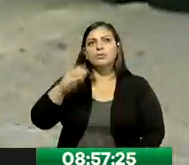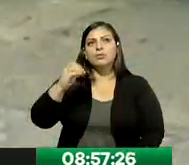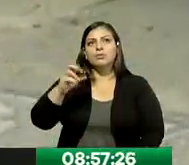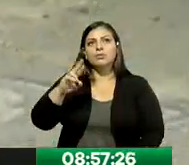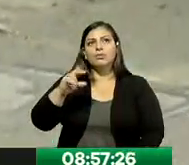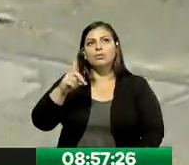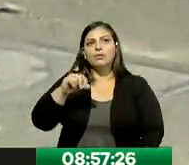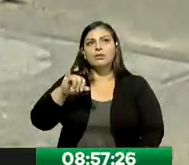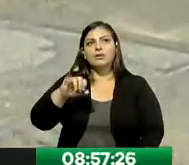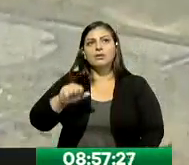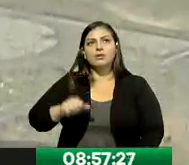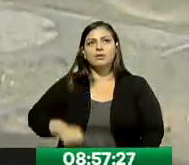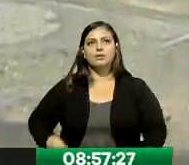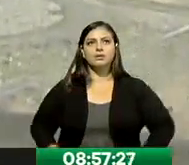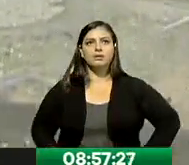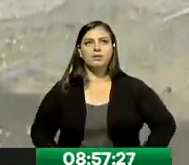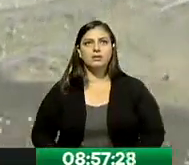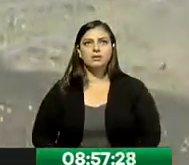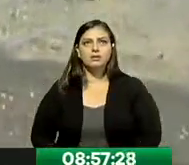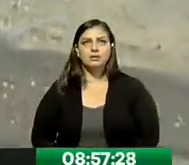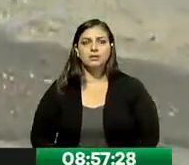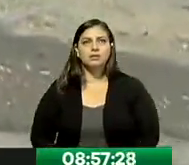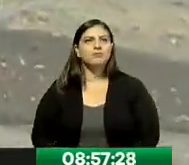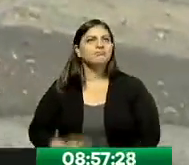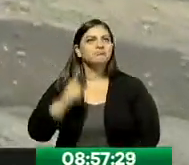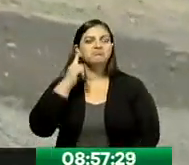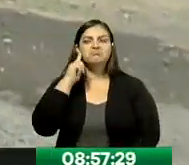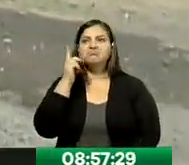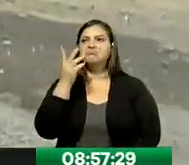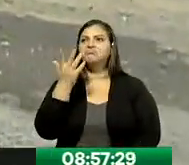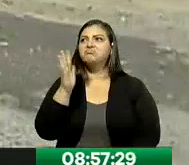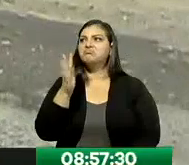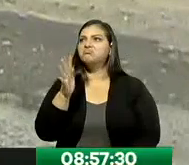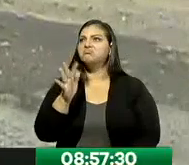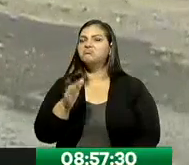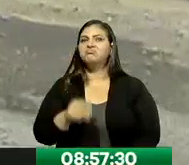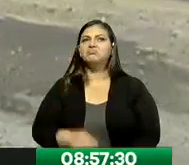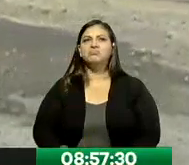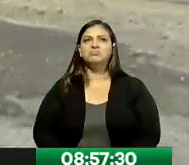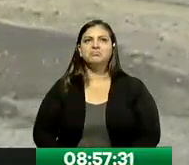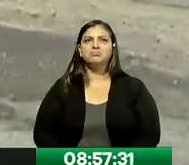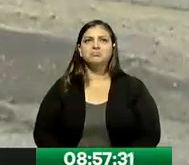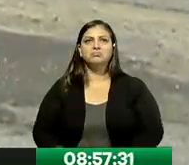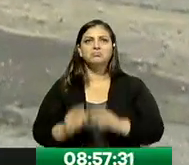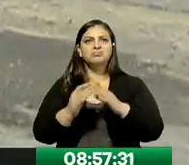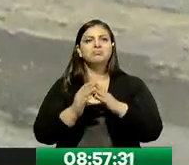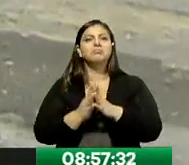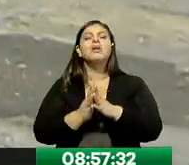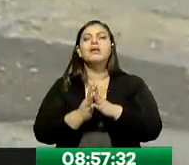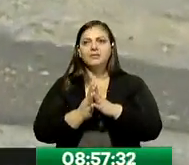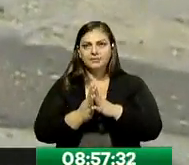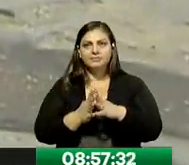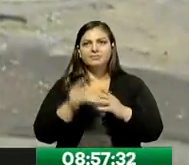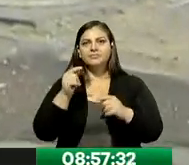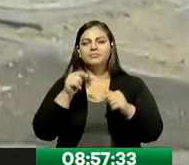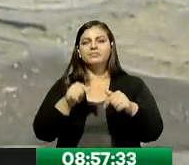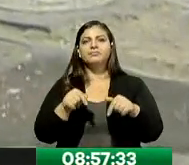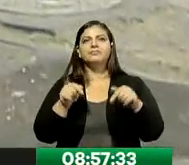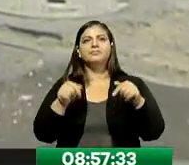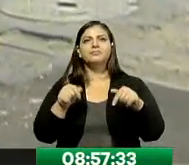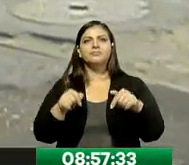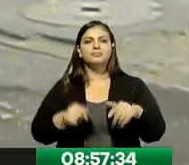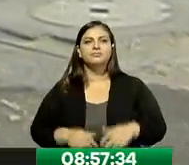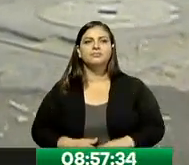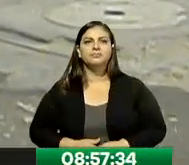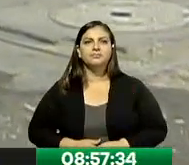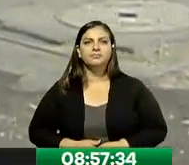cuenta, baches, huecos en esta calle, realmente, ¿sabes qué? Calle Teodoro Alvarado Lea,